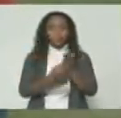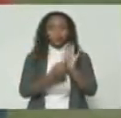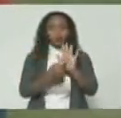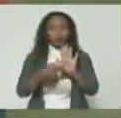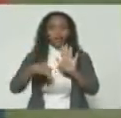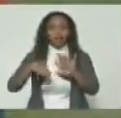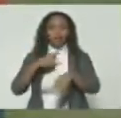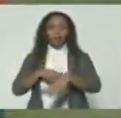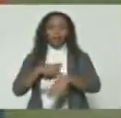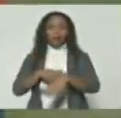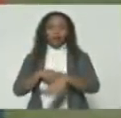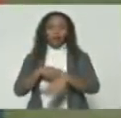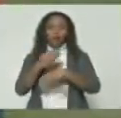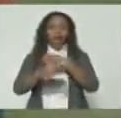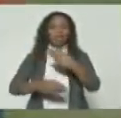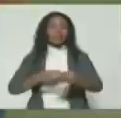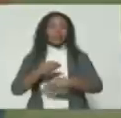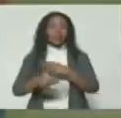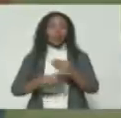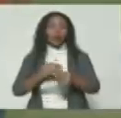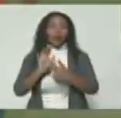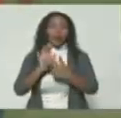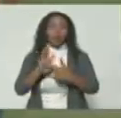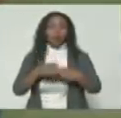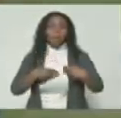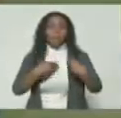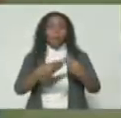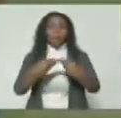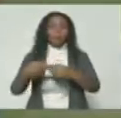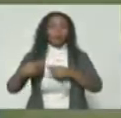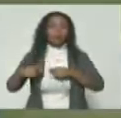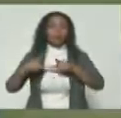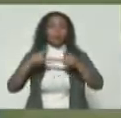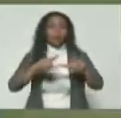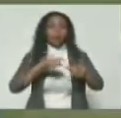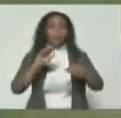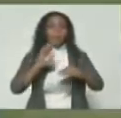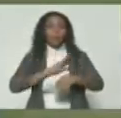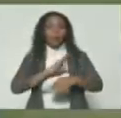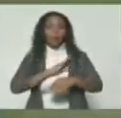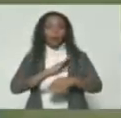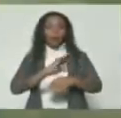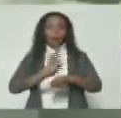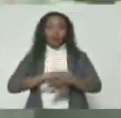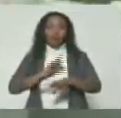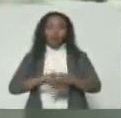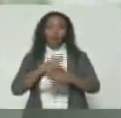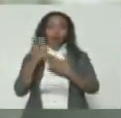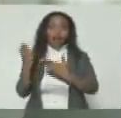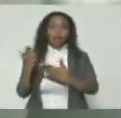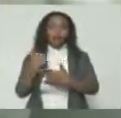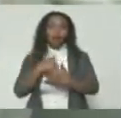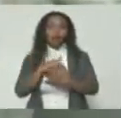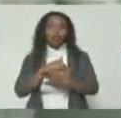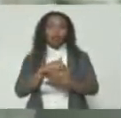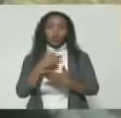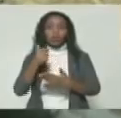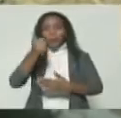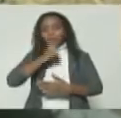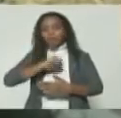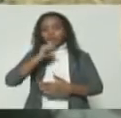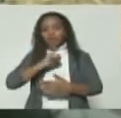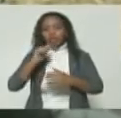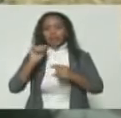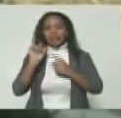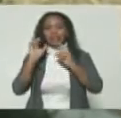momento, y de eso lo hacemos a través de la entrega de la certificación de finca productiva. Por eso es que nosotros sostenemos la